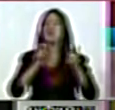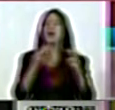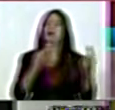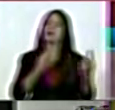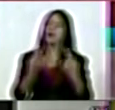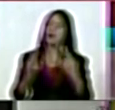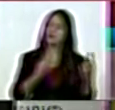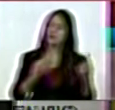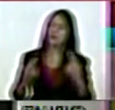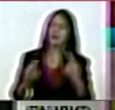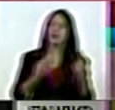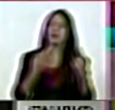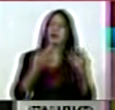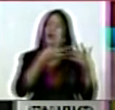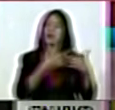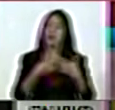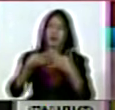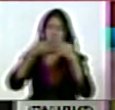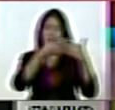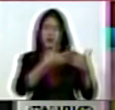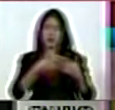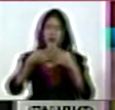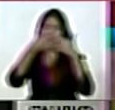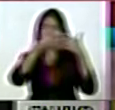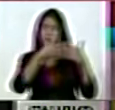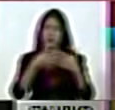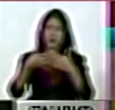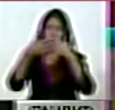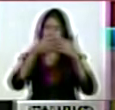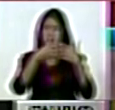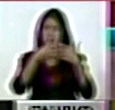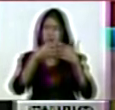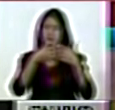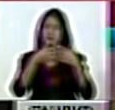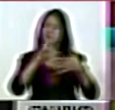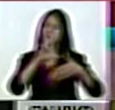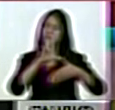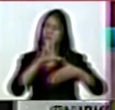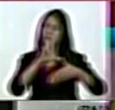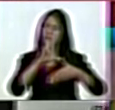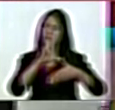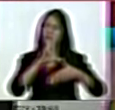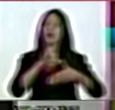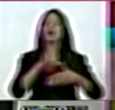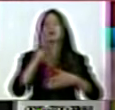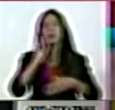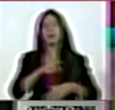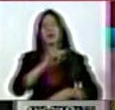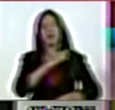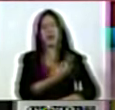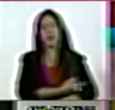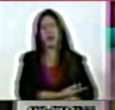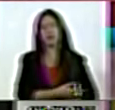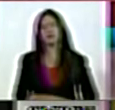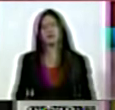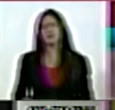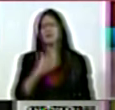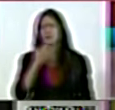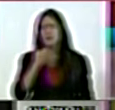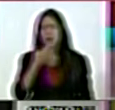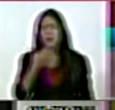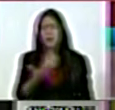relación entre los Estados Unidos de Norteamérica y su poder y América Latina y el Caribe y nuestro poder. Pronto habrá